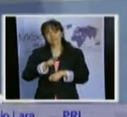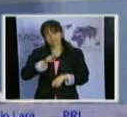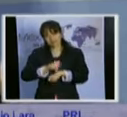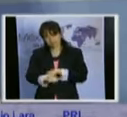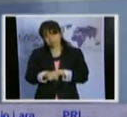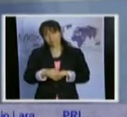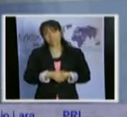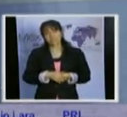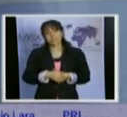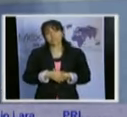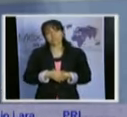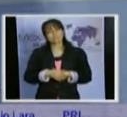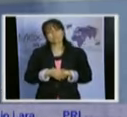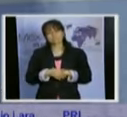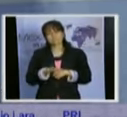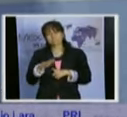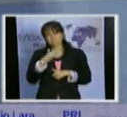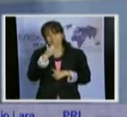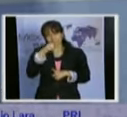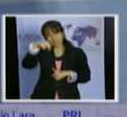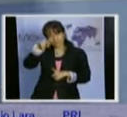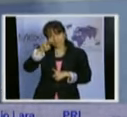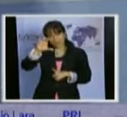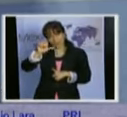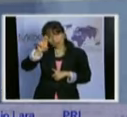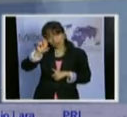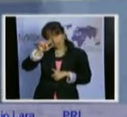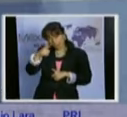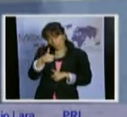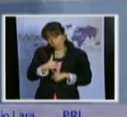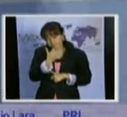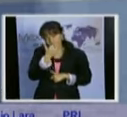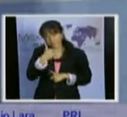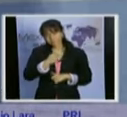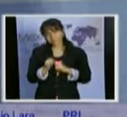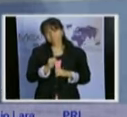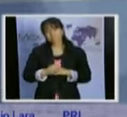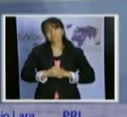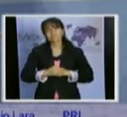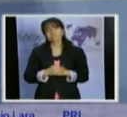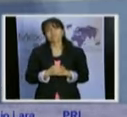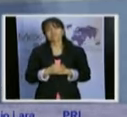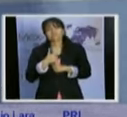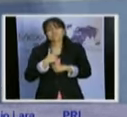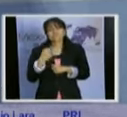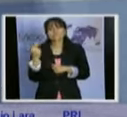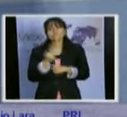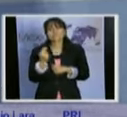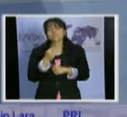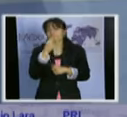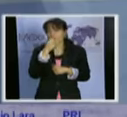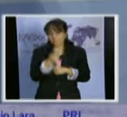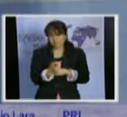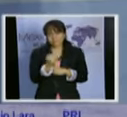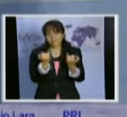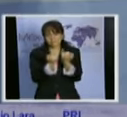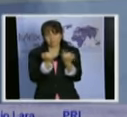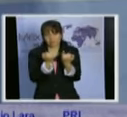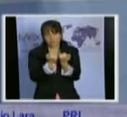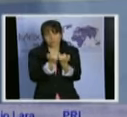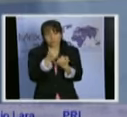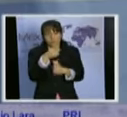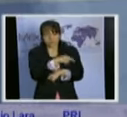pero el trabajo previo que ha realizado, yo tengo también que confesarles que, como decía Consuelo hace un momento, pues yo no iba a tener